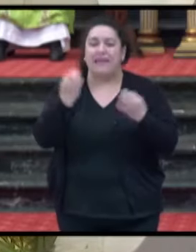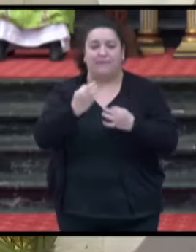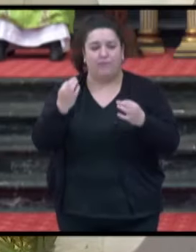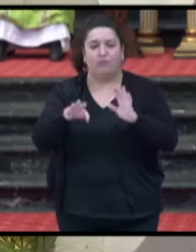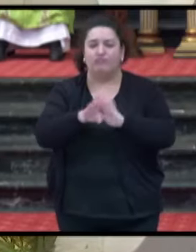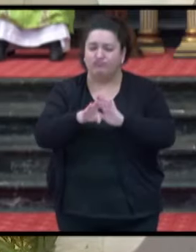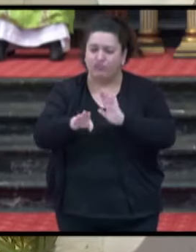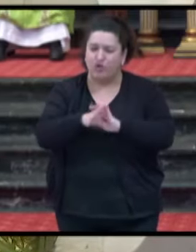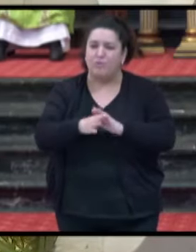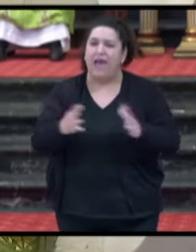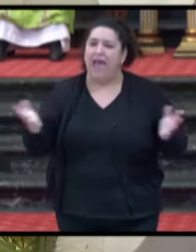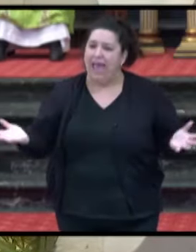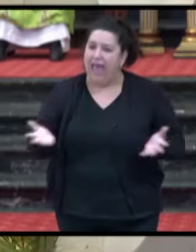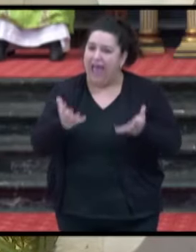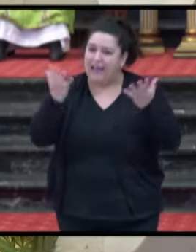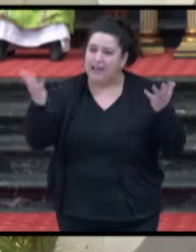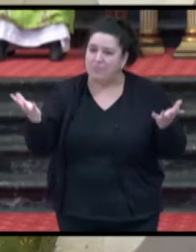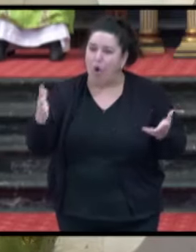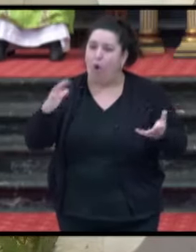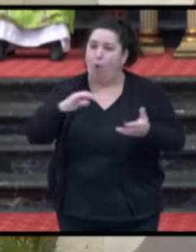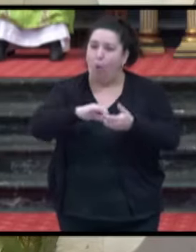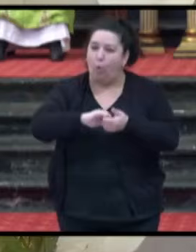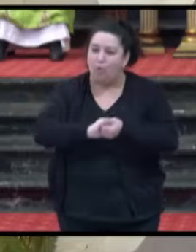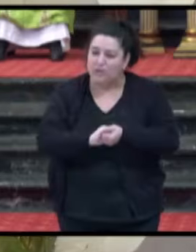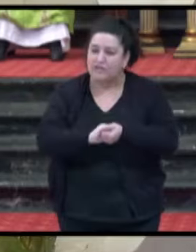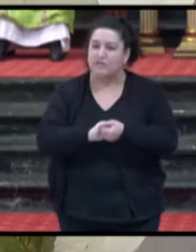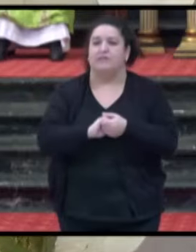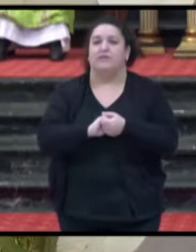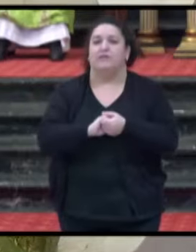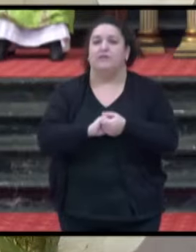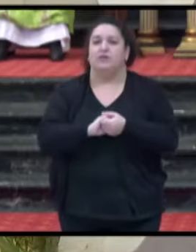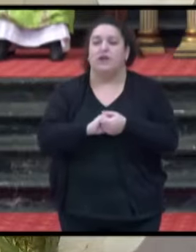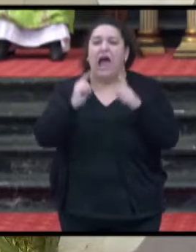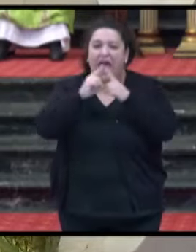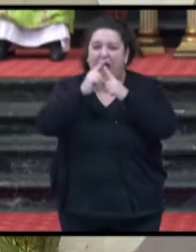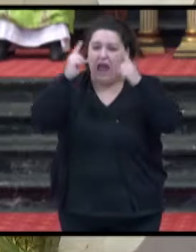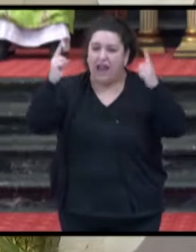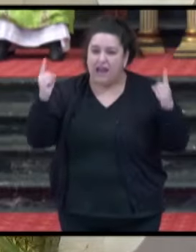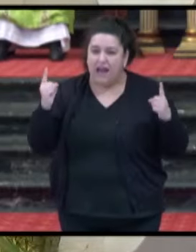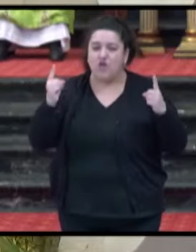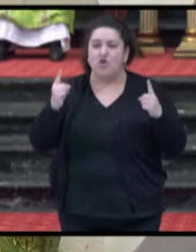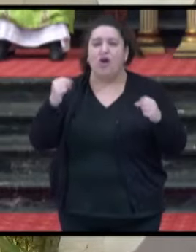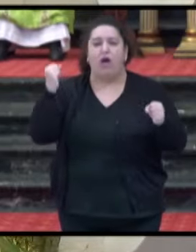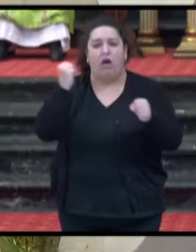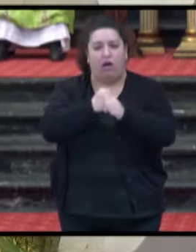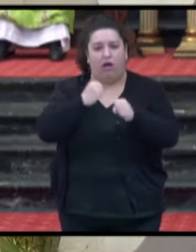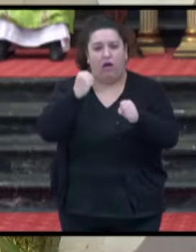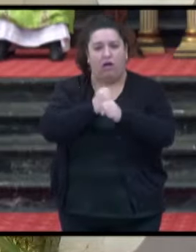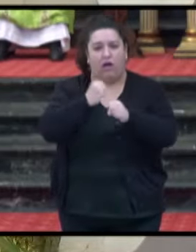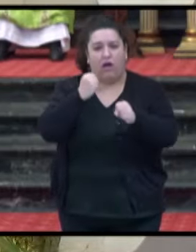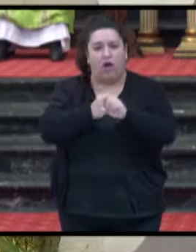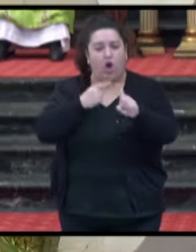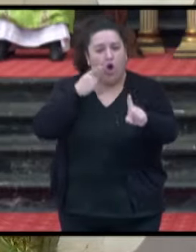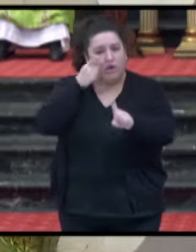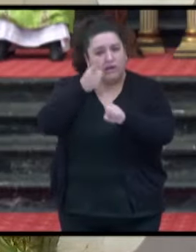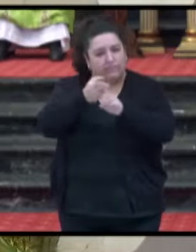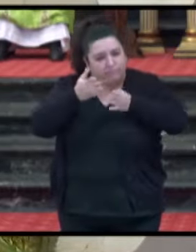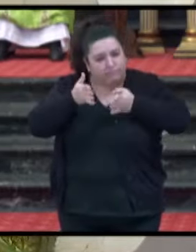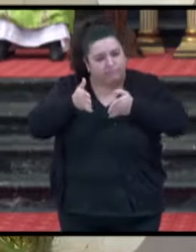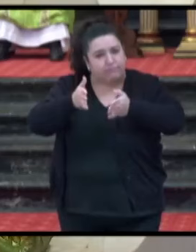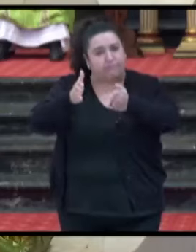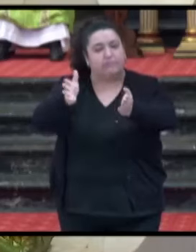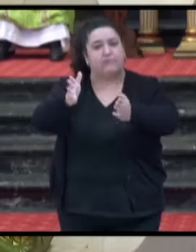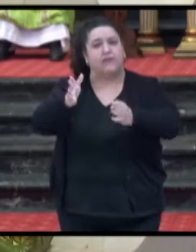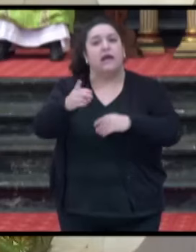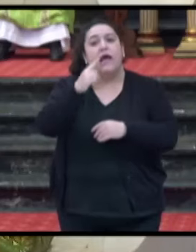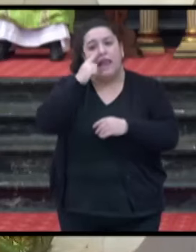ánimo manos unidas no solo esta semana sino todo el año estáis trabajando en esta dirección y el año